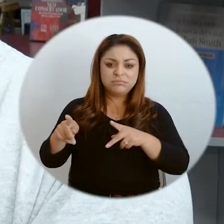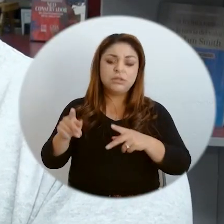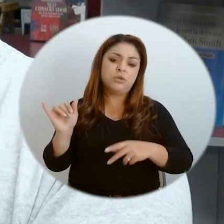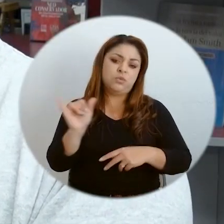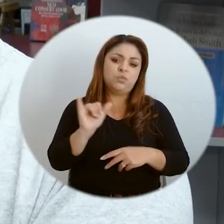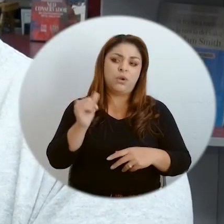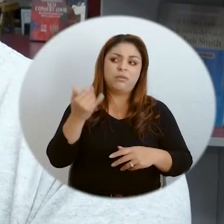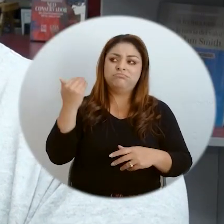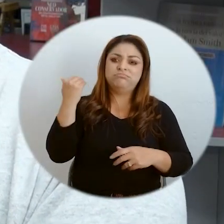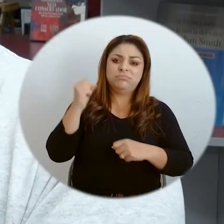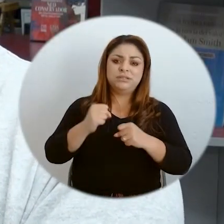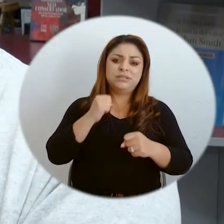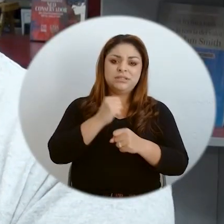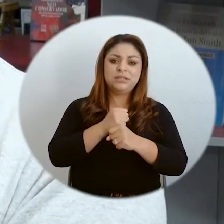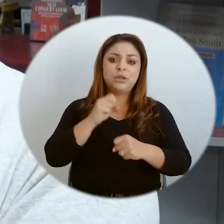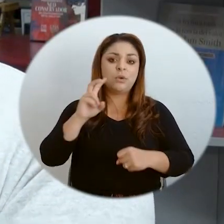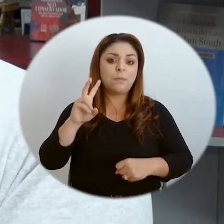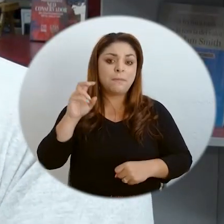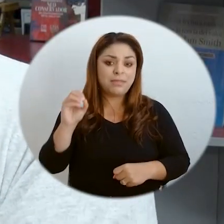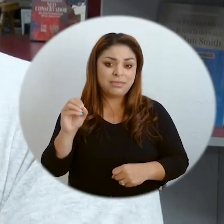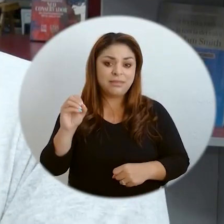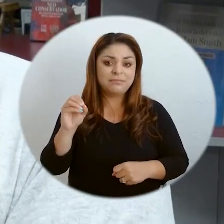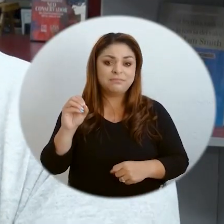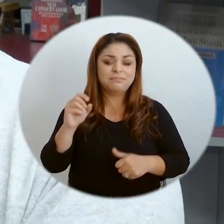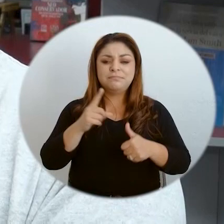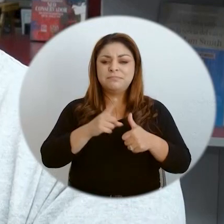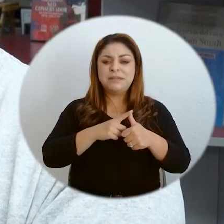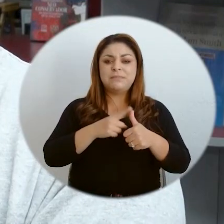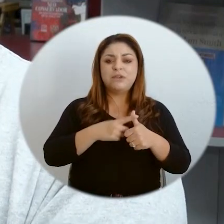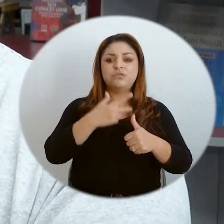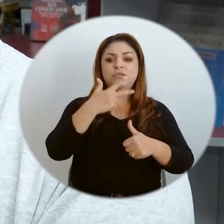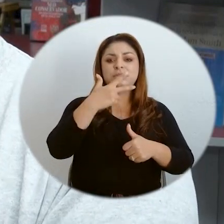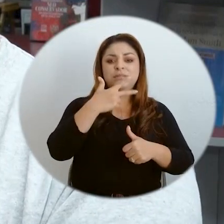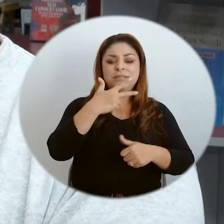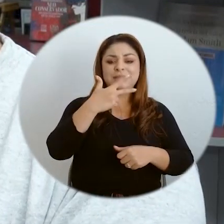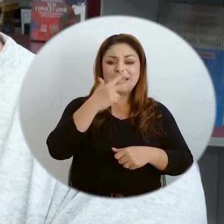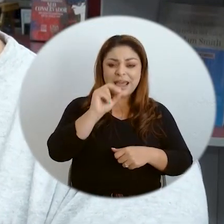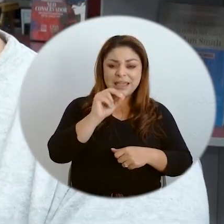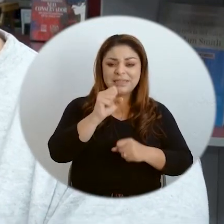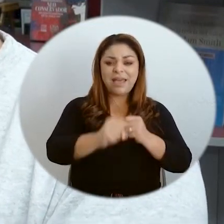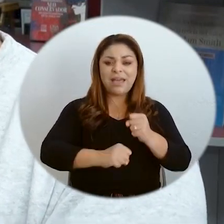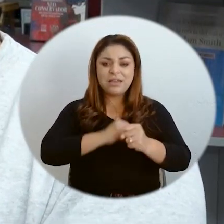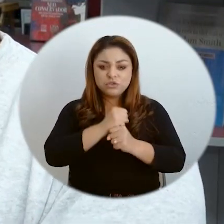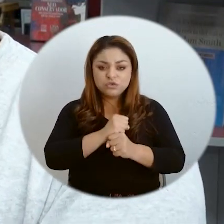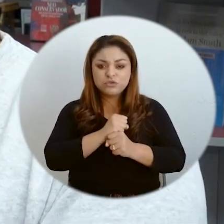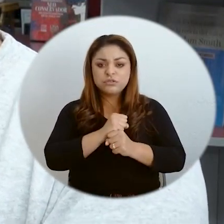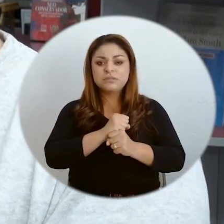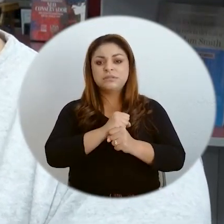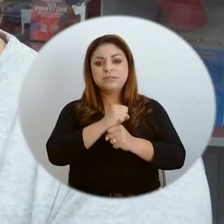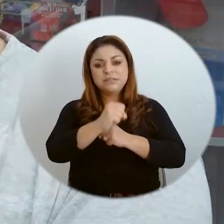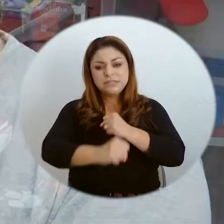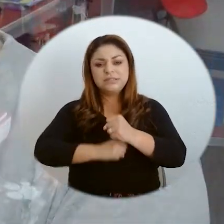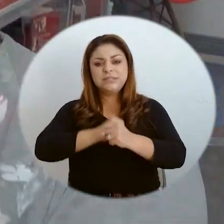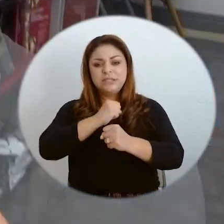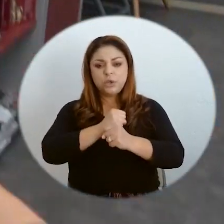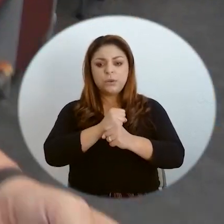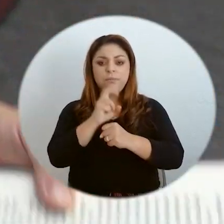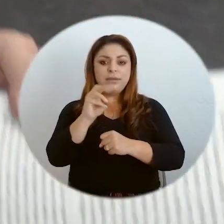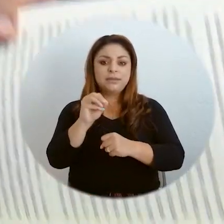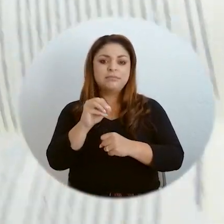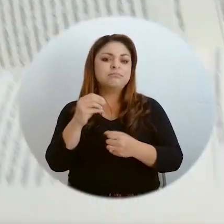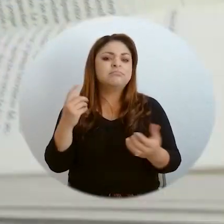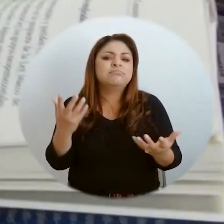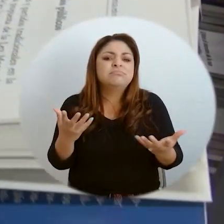como sucedió en el siglo XX, en las primeras 3 décadas del siglo XX, lleva a que haya